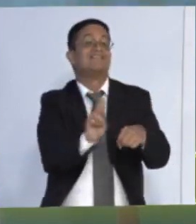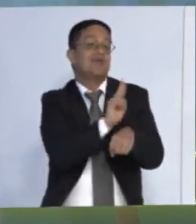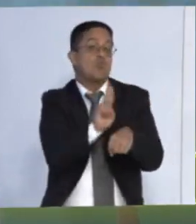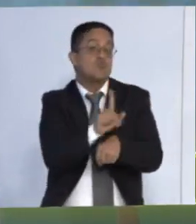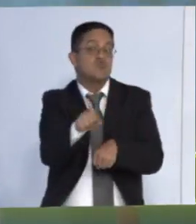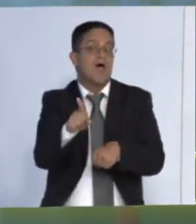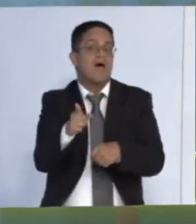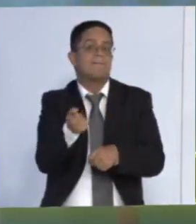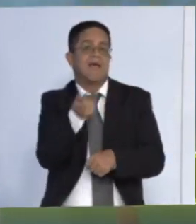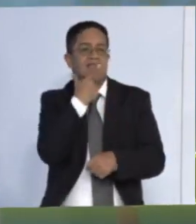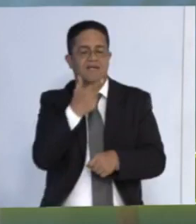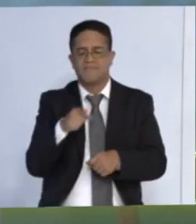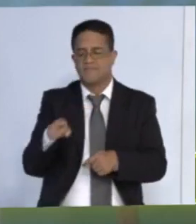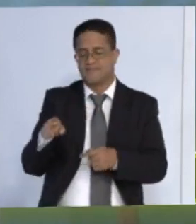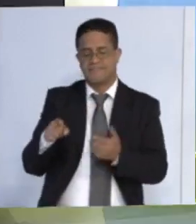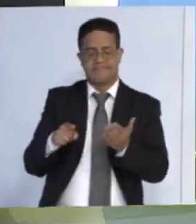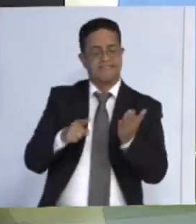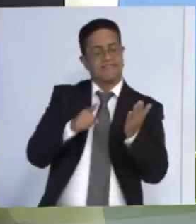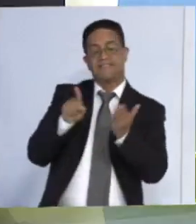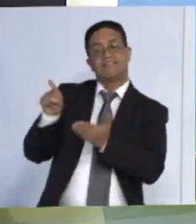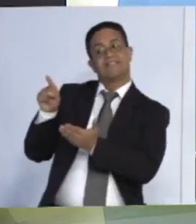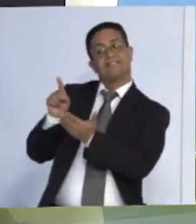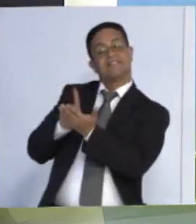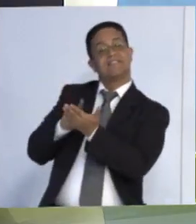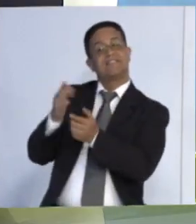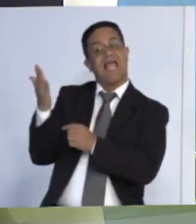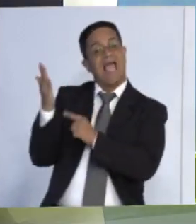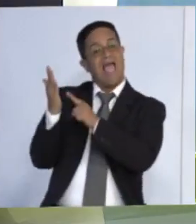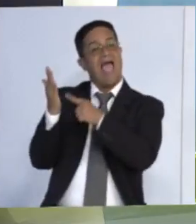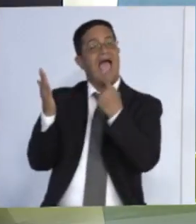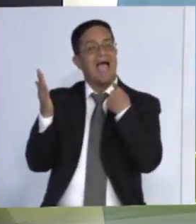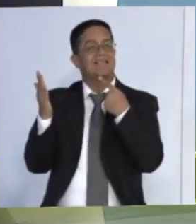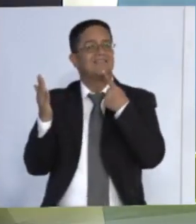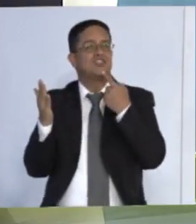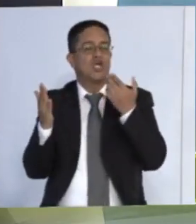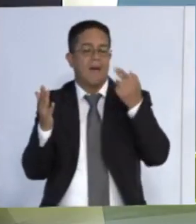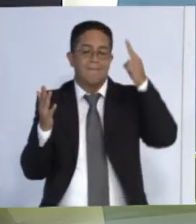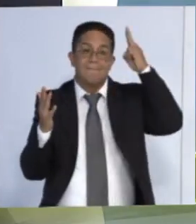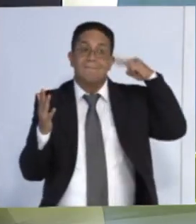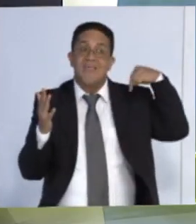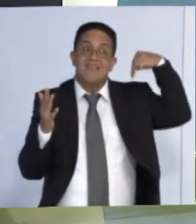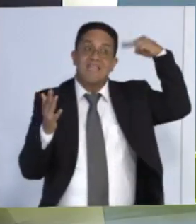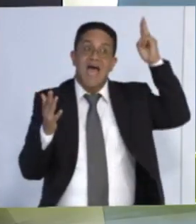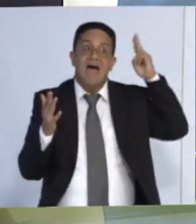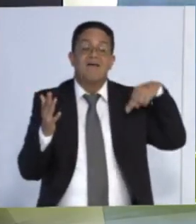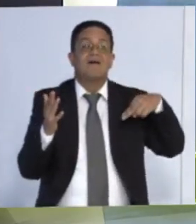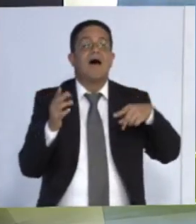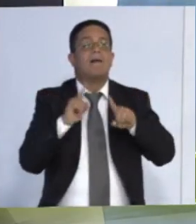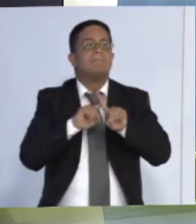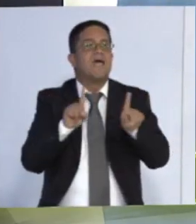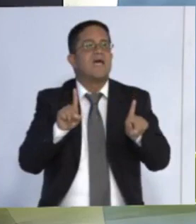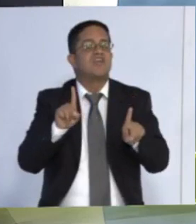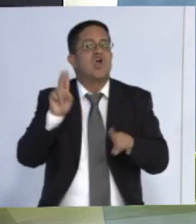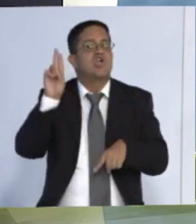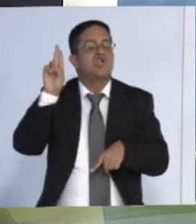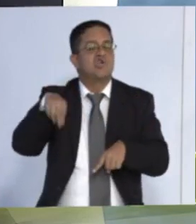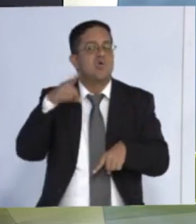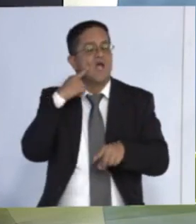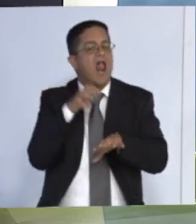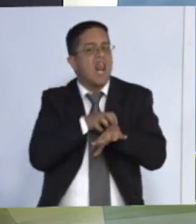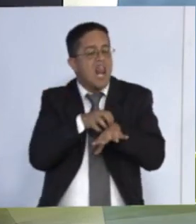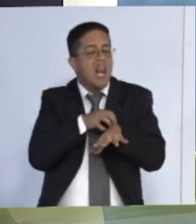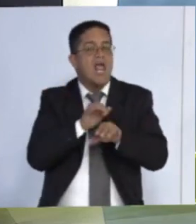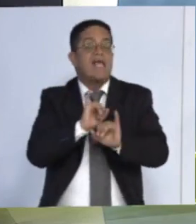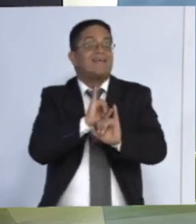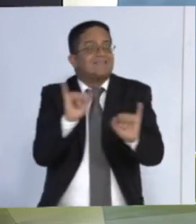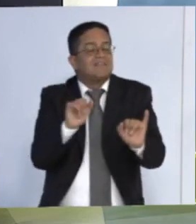medicamentos. Juno nos escribe y nos dice, buenas tardes, antes yo me pintaba el cabello y nunca me dio ningún tipo de alergia. Y ya he tenido 2 episodios